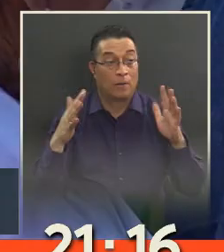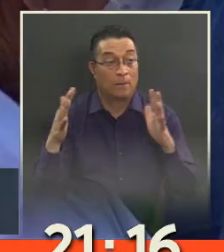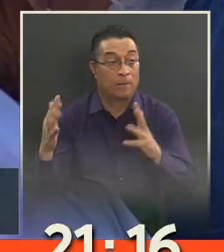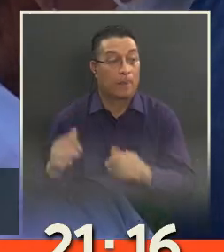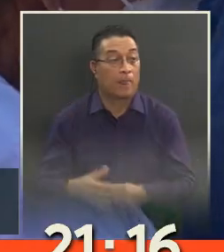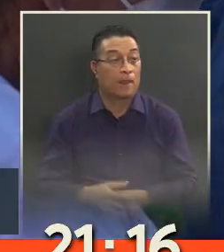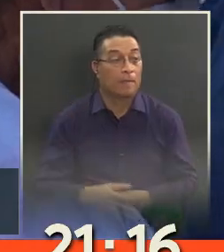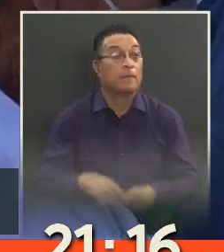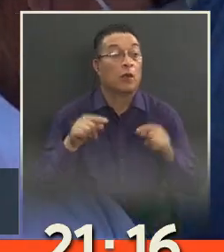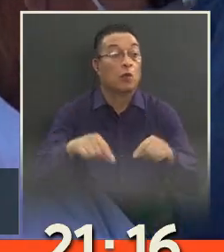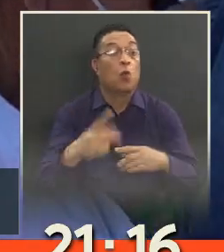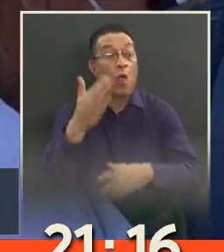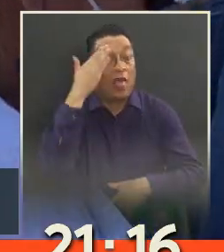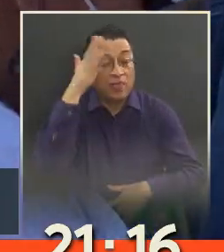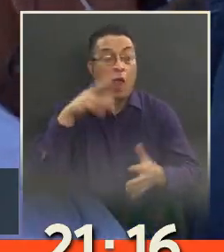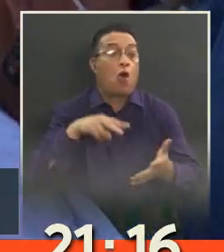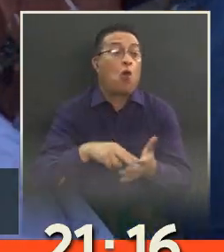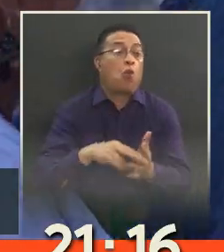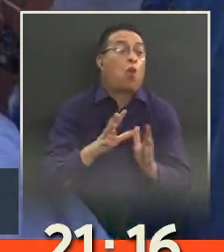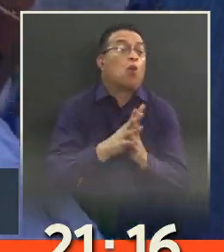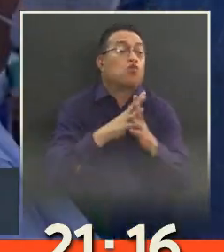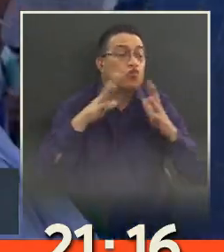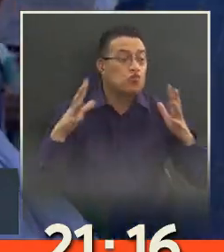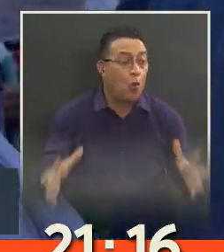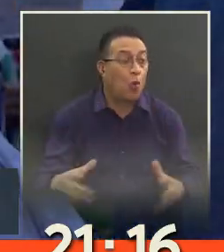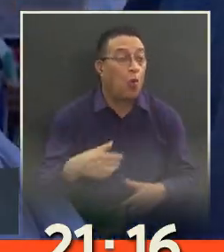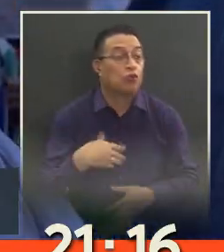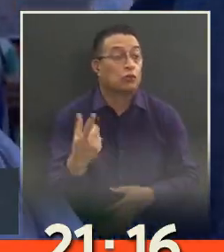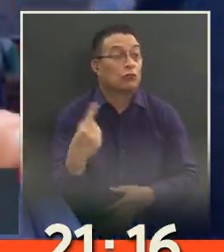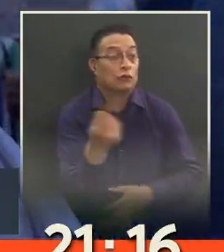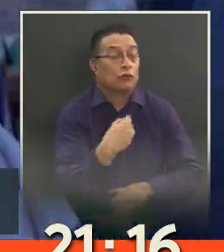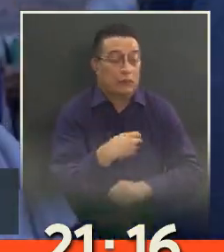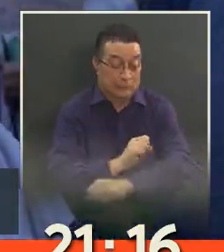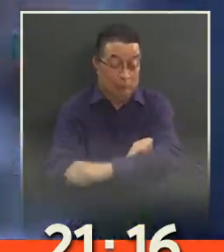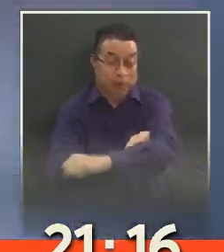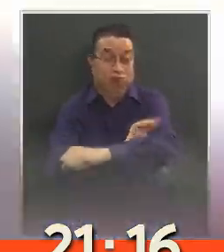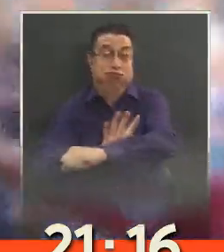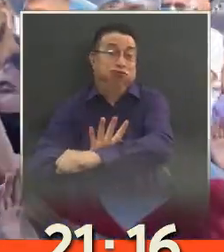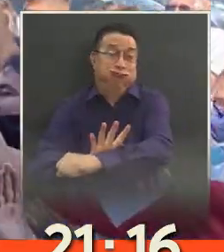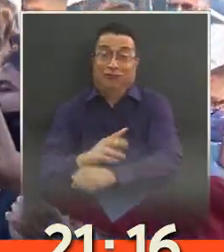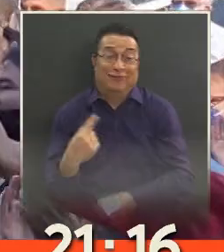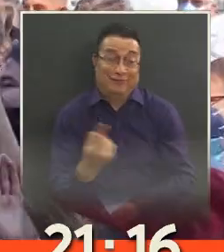hoy día es un día esperadísimo. No sé dónde está ella, entonces dependemos de la voluntad. Se nos paran los pelos. Han sido,